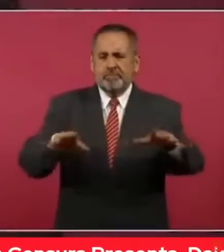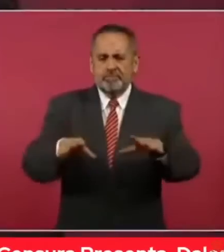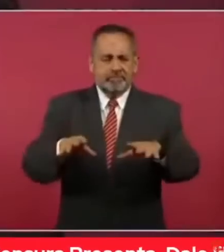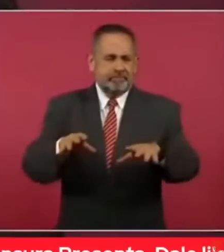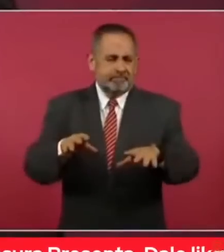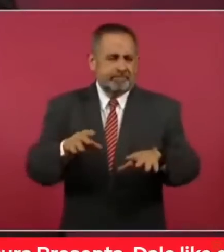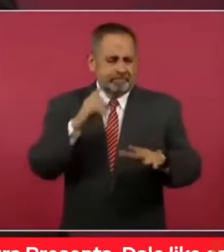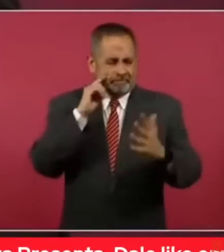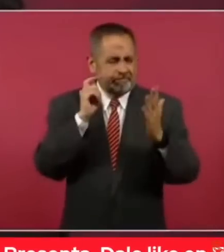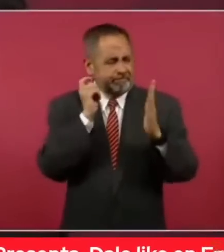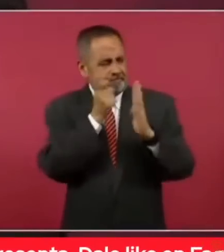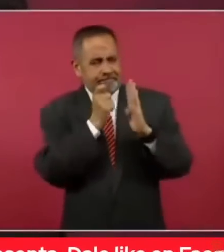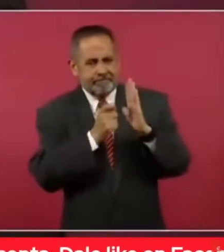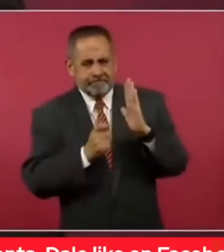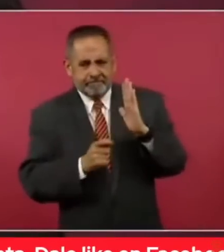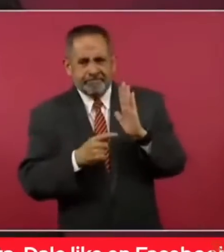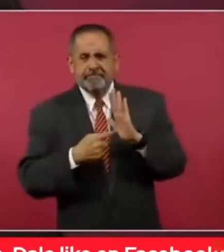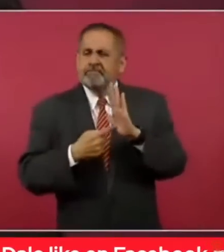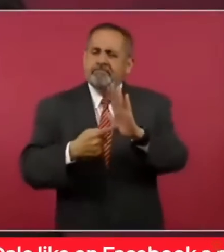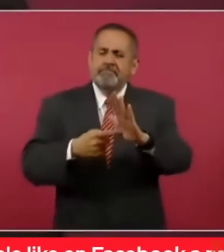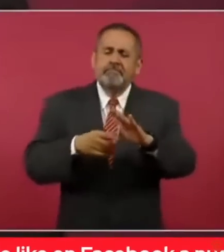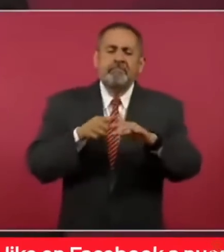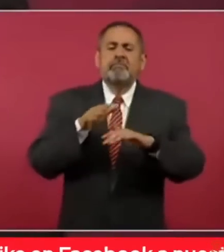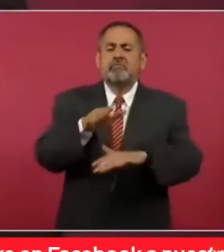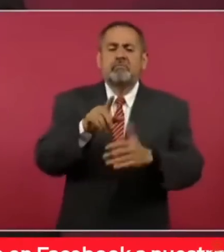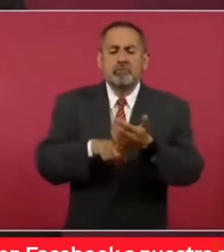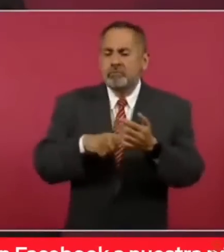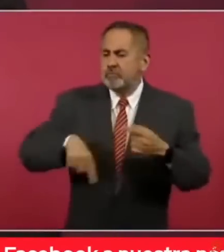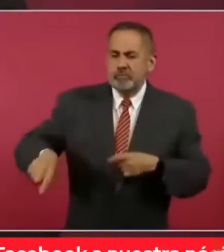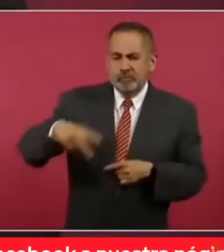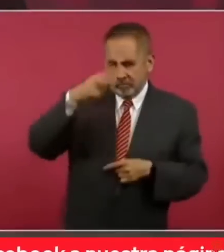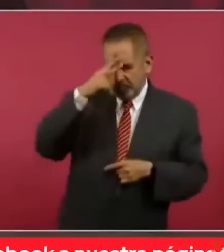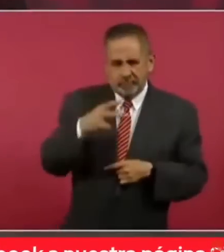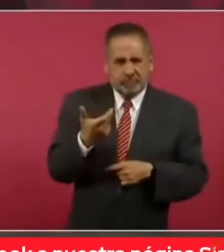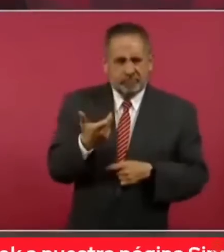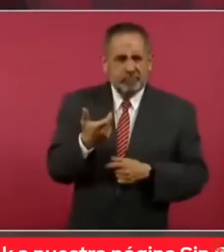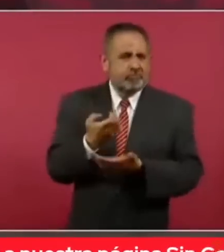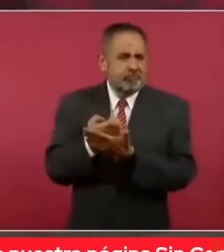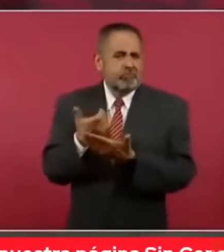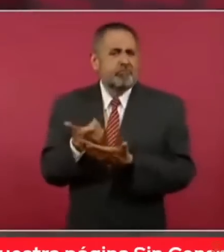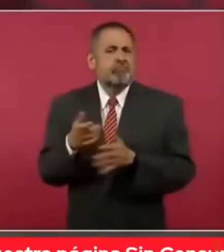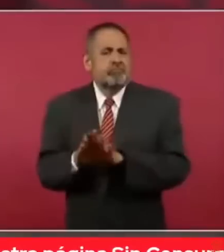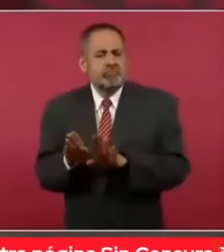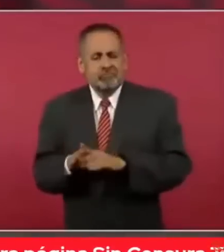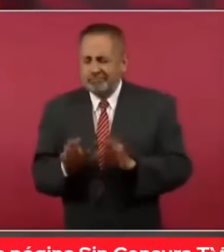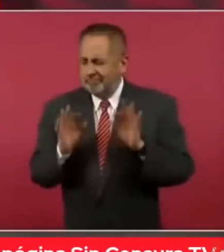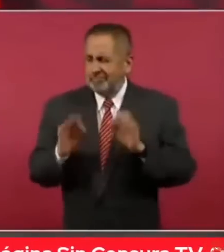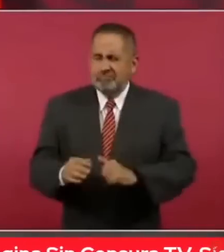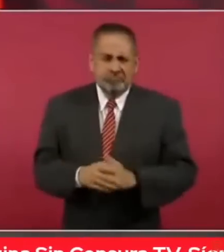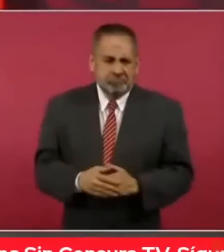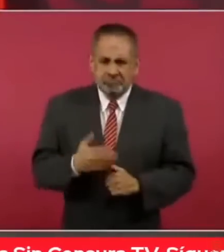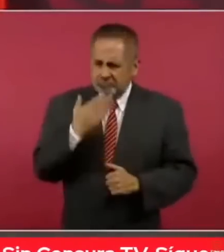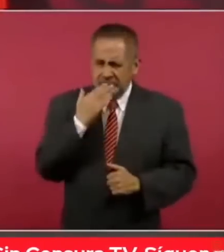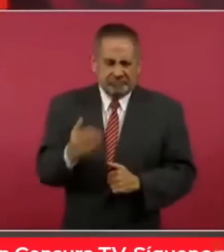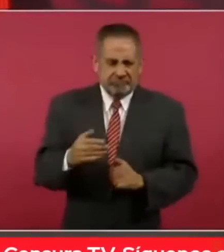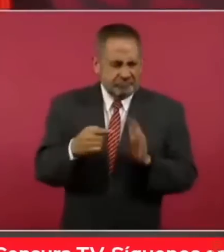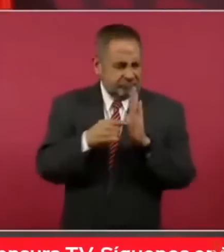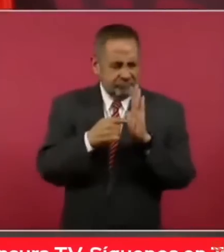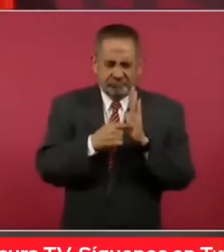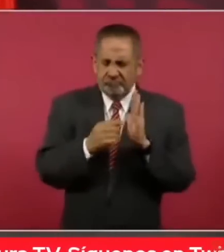algunos datos sobre la situación económica financiera del país. Y la verdad, son muy buenos los